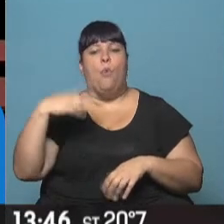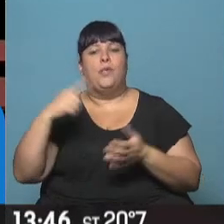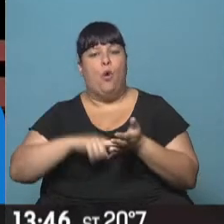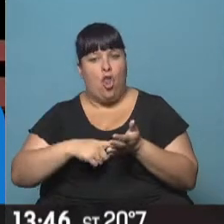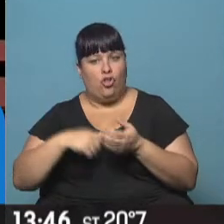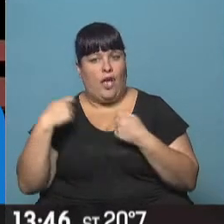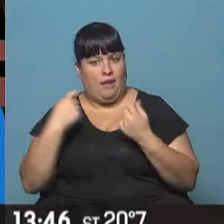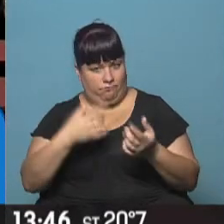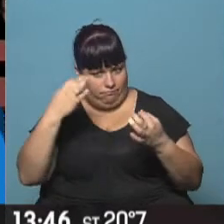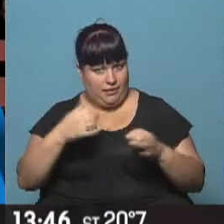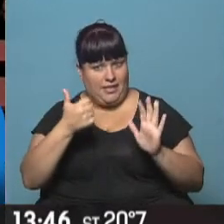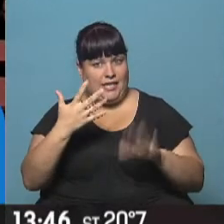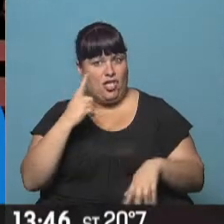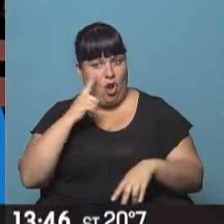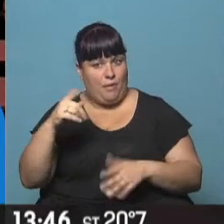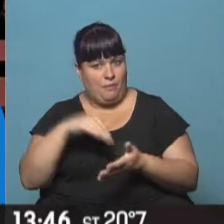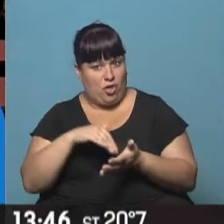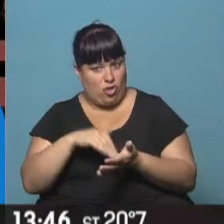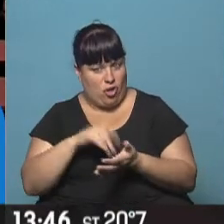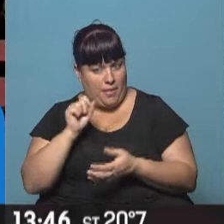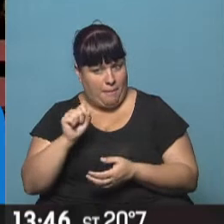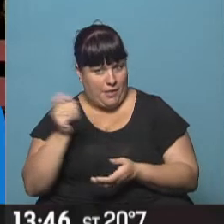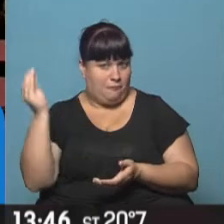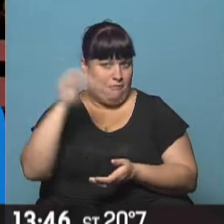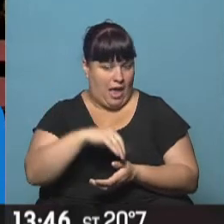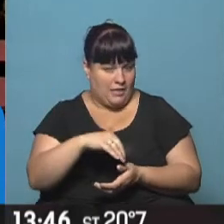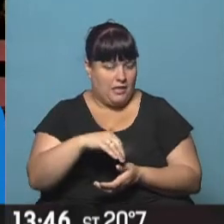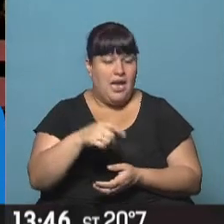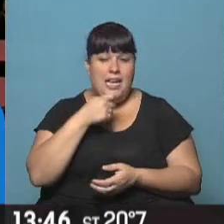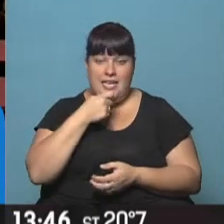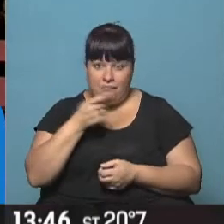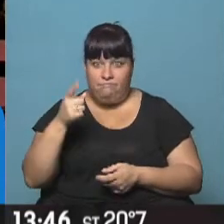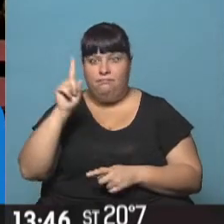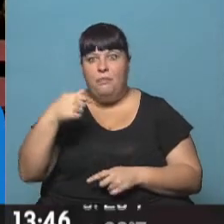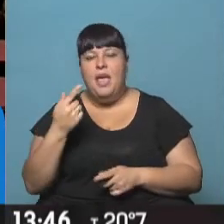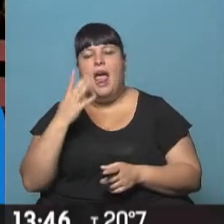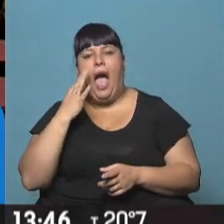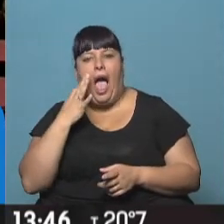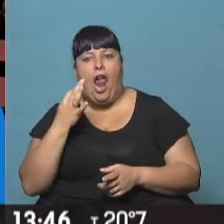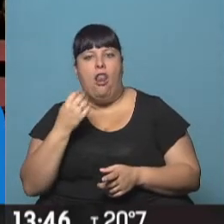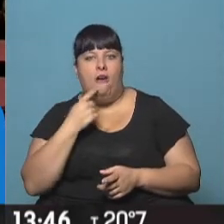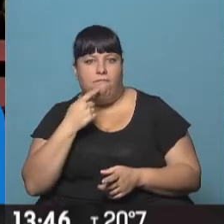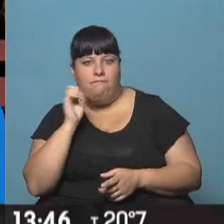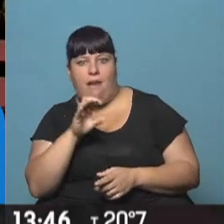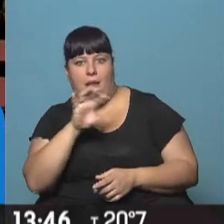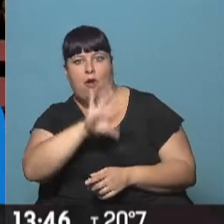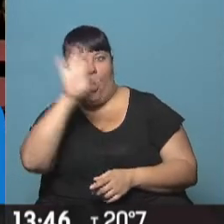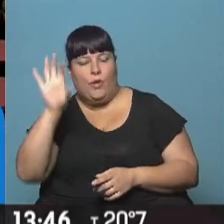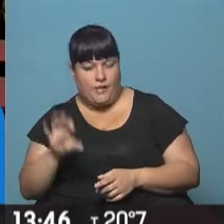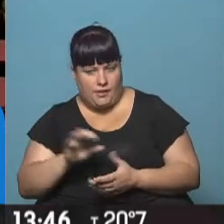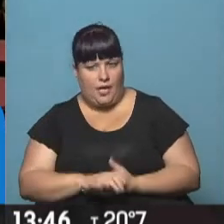va a recibir efectivamente 65.000 millones de pesos más, y si esto despertó algún tipo de cuestionamiento en las